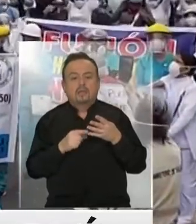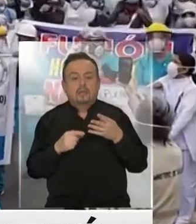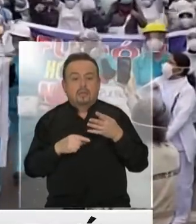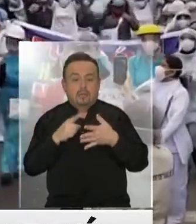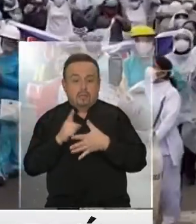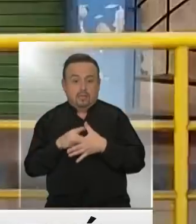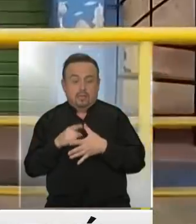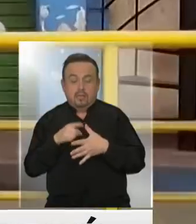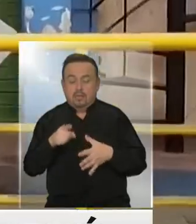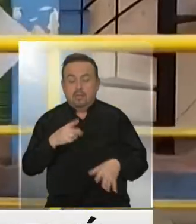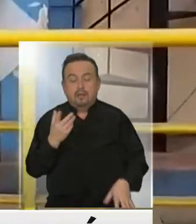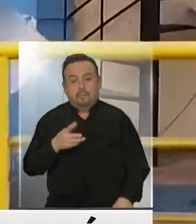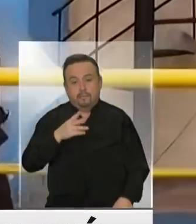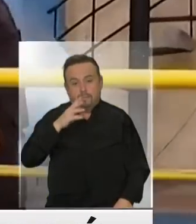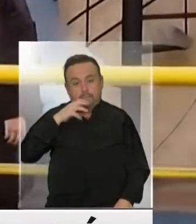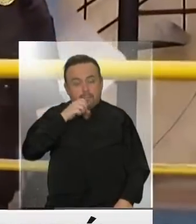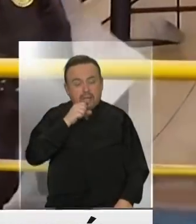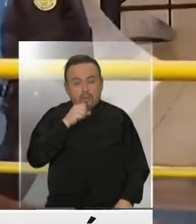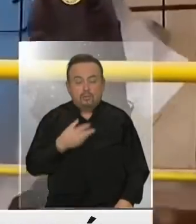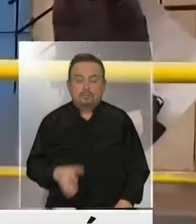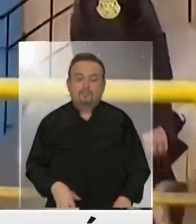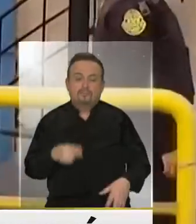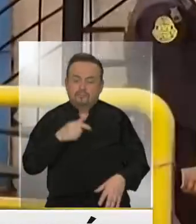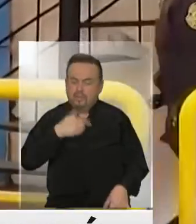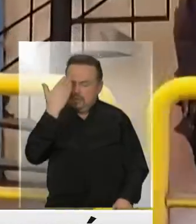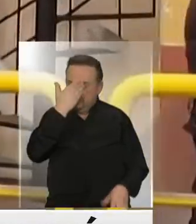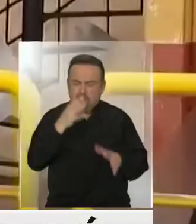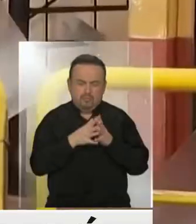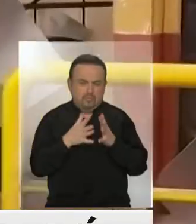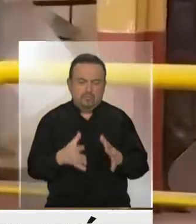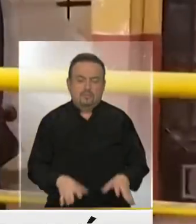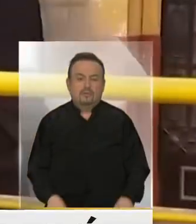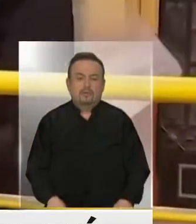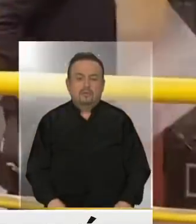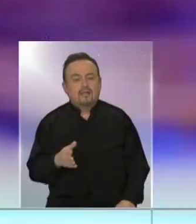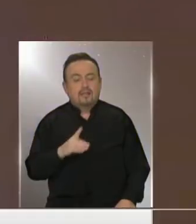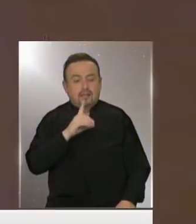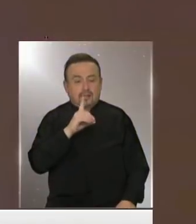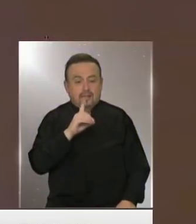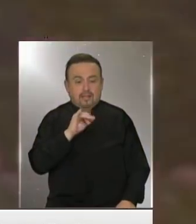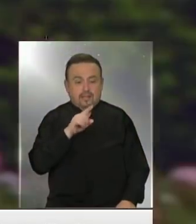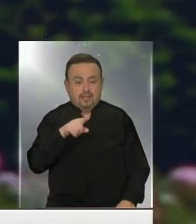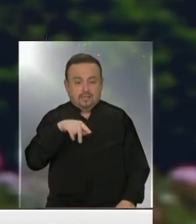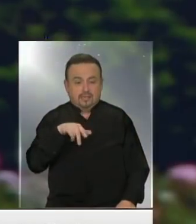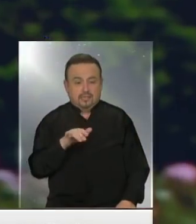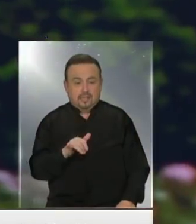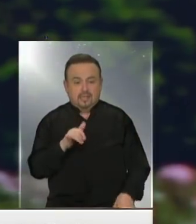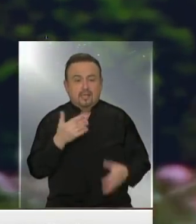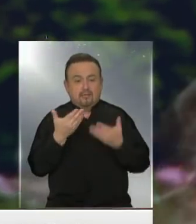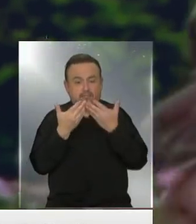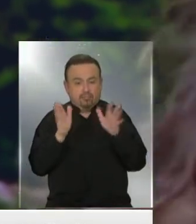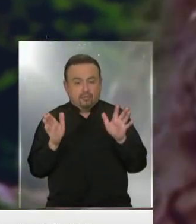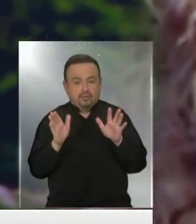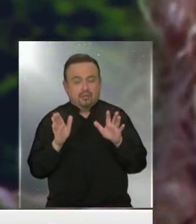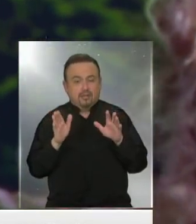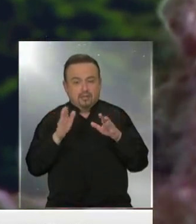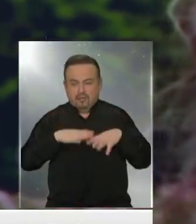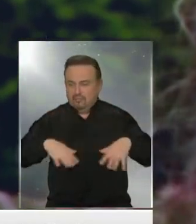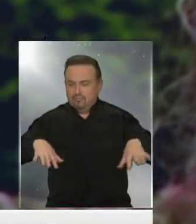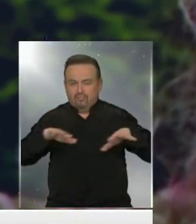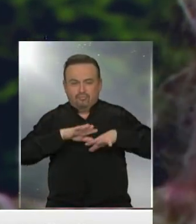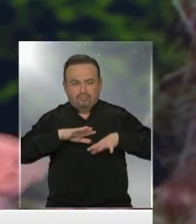Johns Hopkins. Así que realmente sumamente preocupante lo que está sucediendo ahí en Perú. ¿Están con la apertura de los parques?